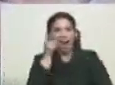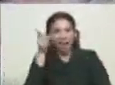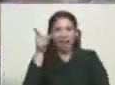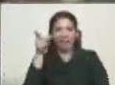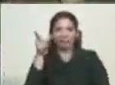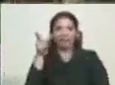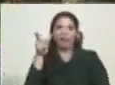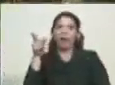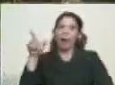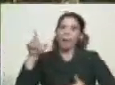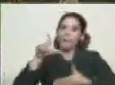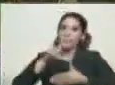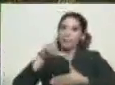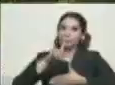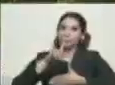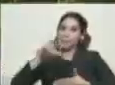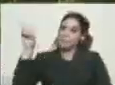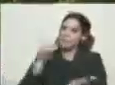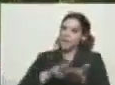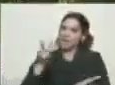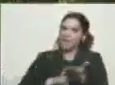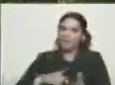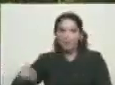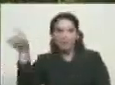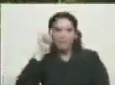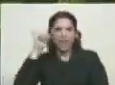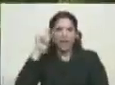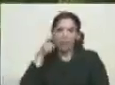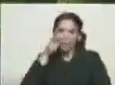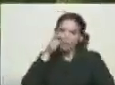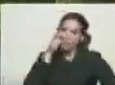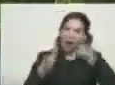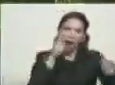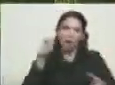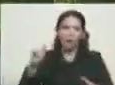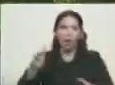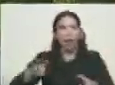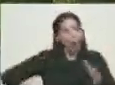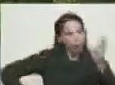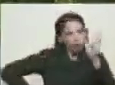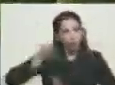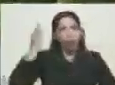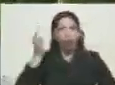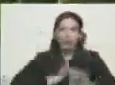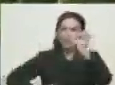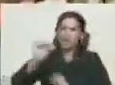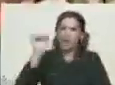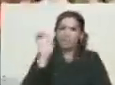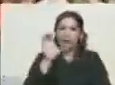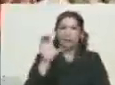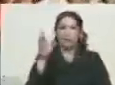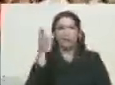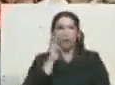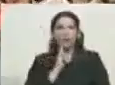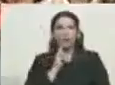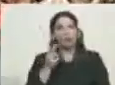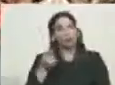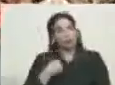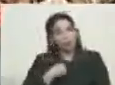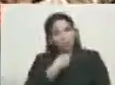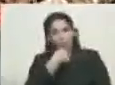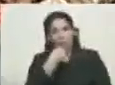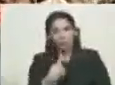América Latina, en un verdadero infierno, porque los pueblos saldrían a defender a la patria de Bolívar. Y yo les voy a decir